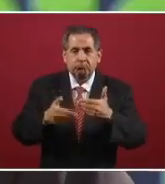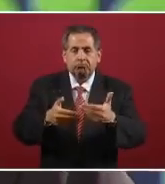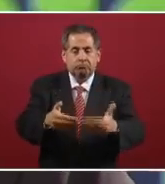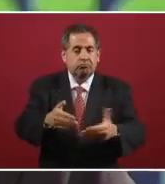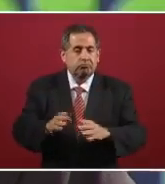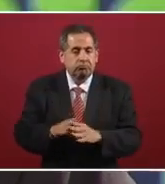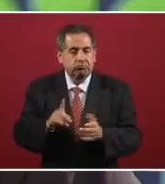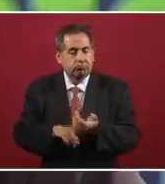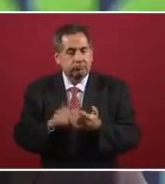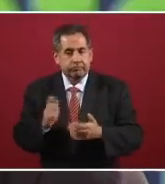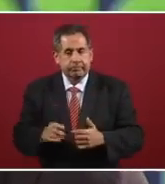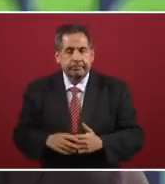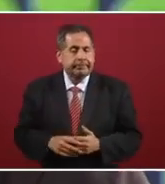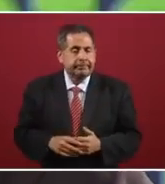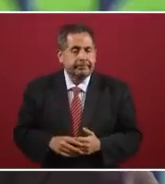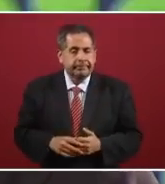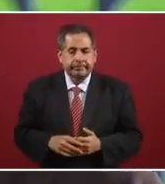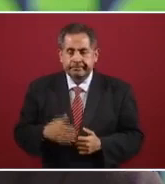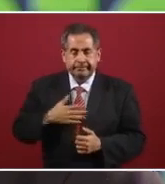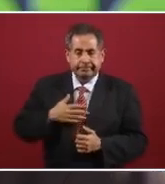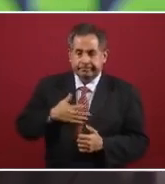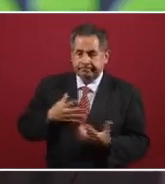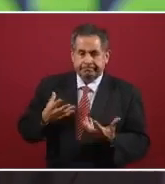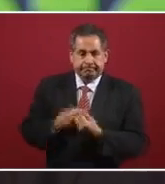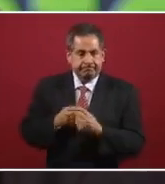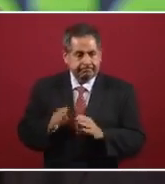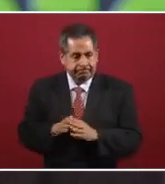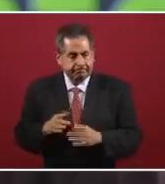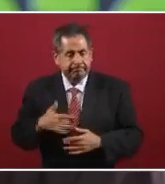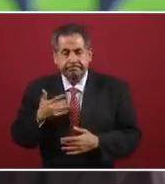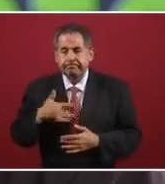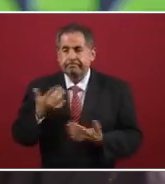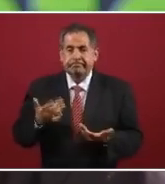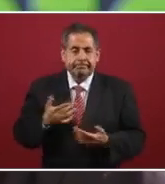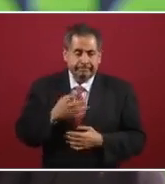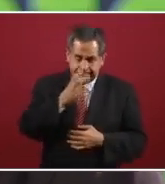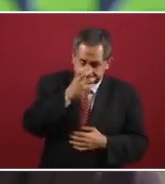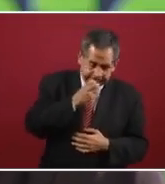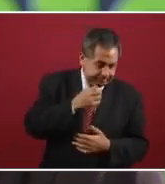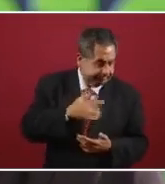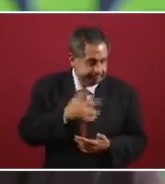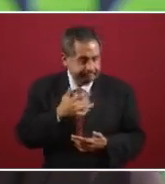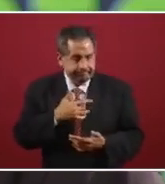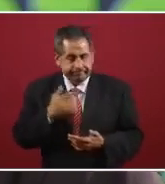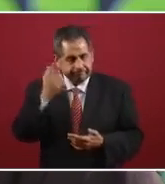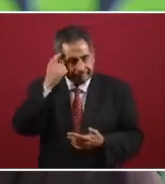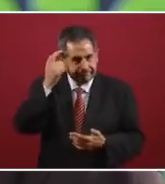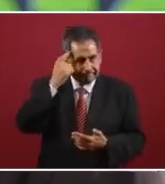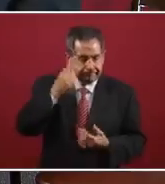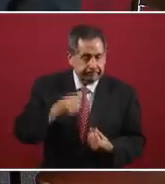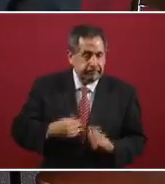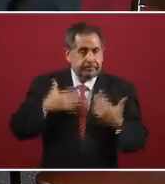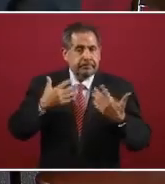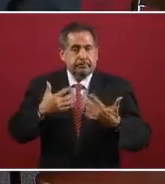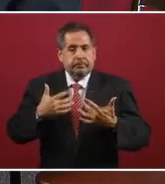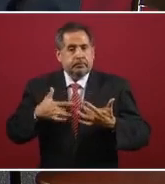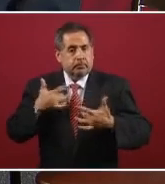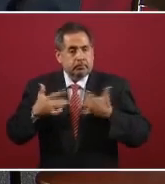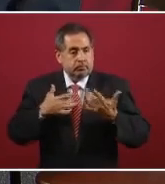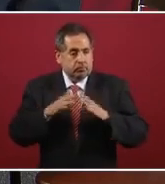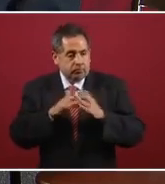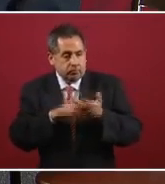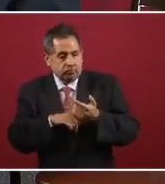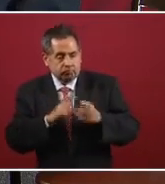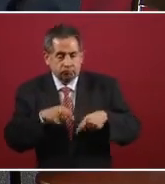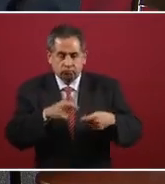de nuestro estado de ánimo, nuestra soledad, nuestra salud emocional, y crear